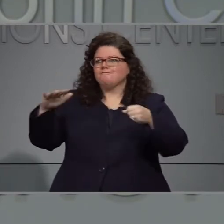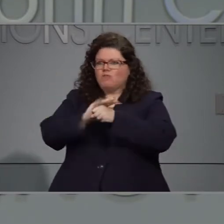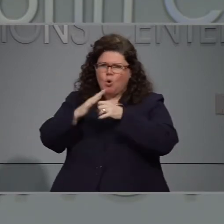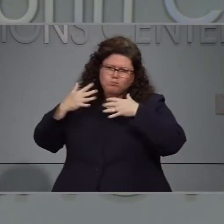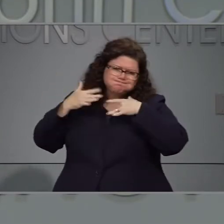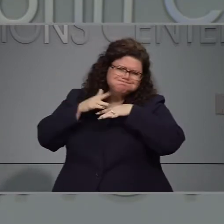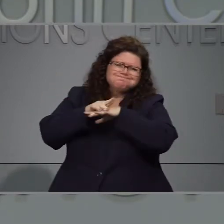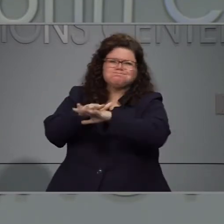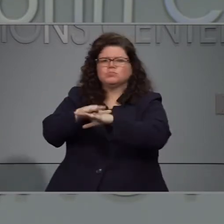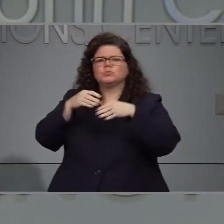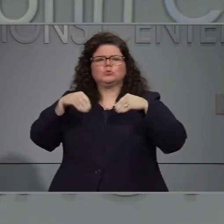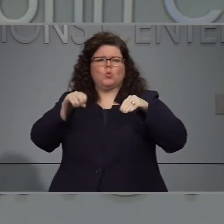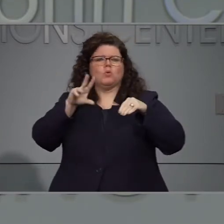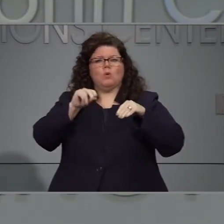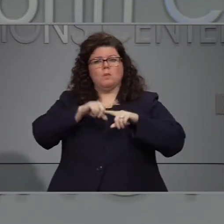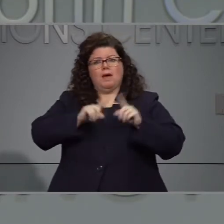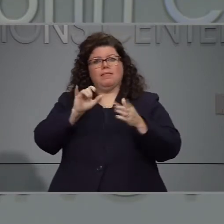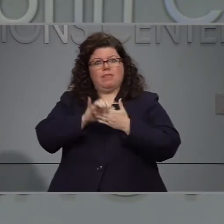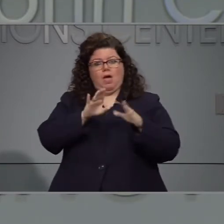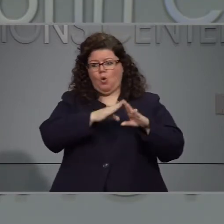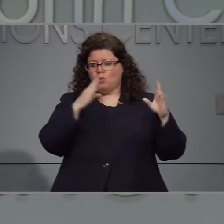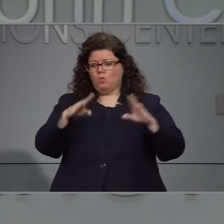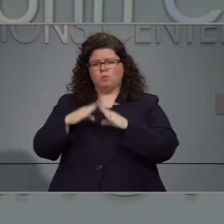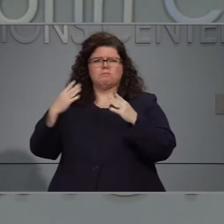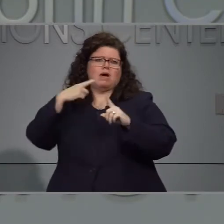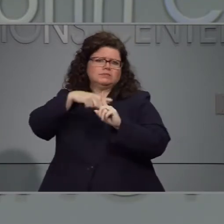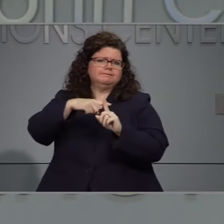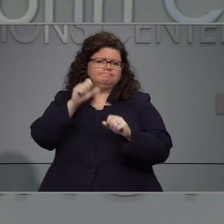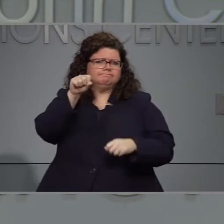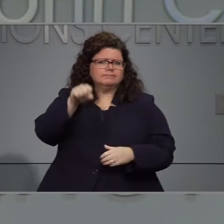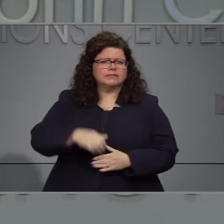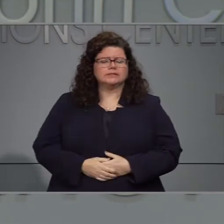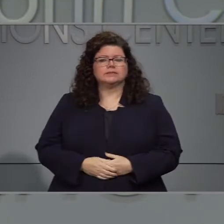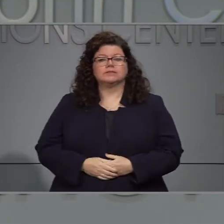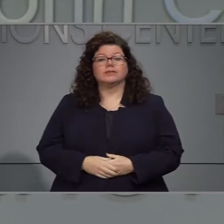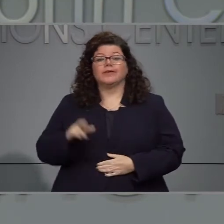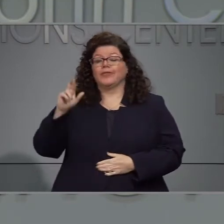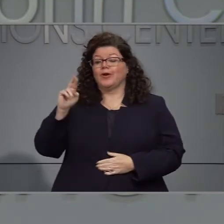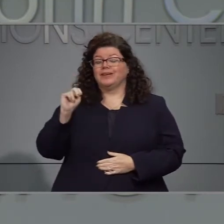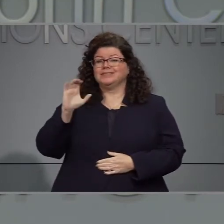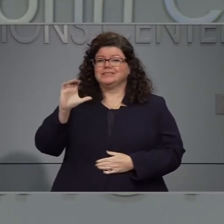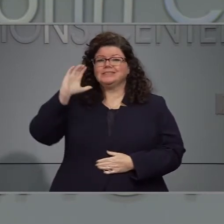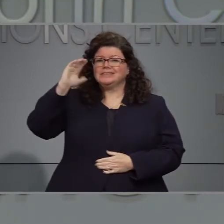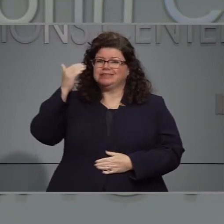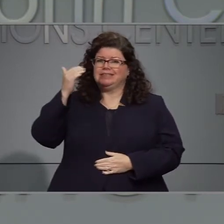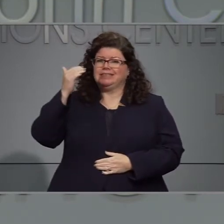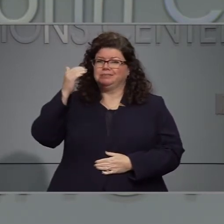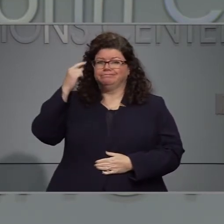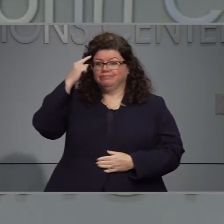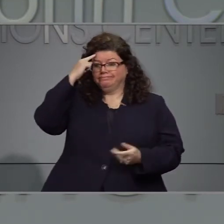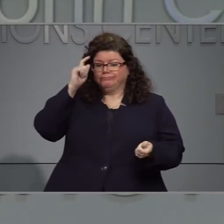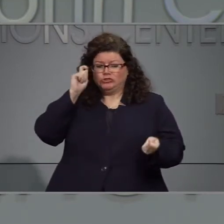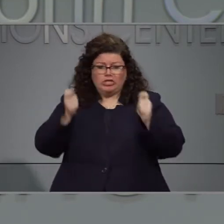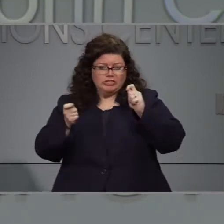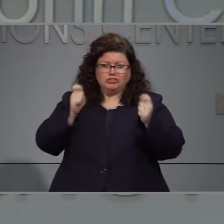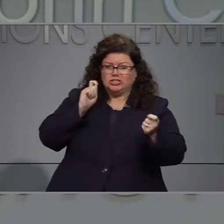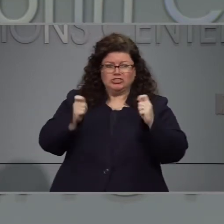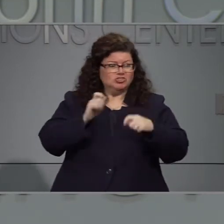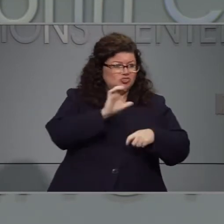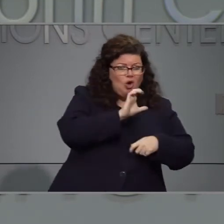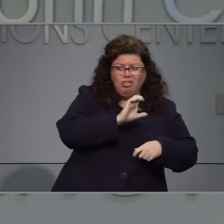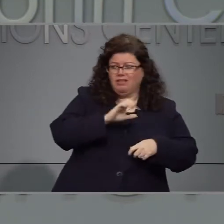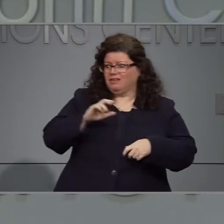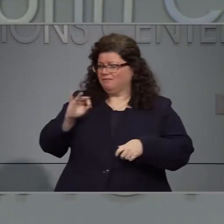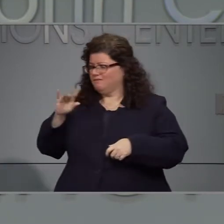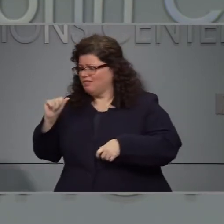tiendas comerciales tienen una capacidad reducida, y es otra cosa. La Convención Nacional de Republicanos ha